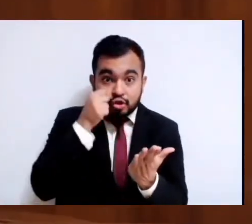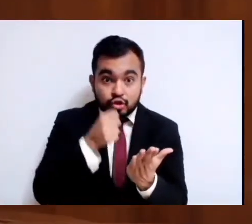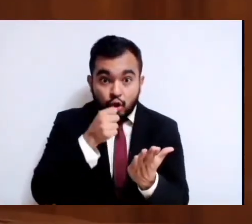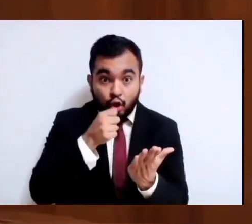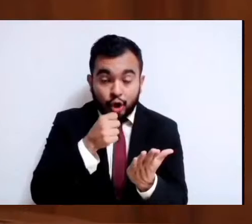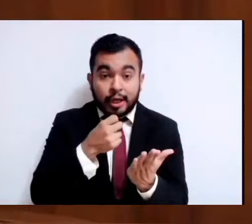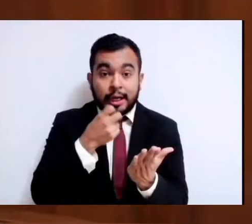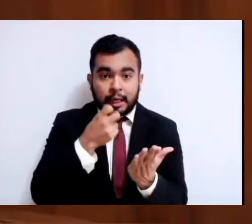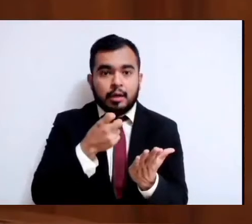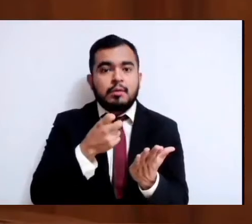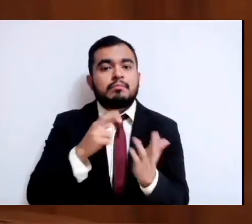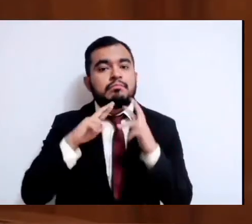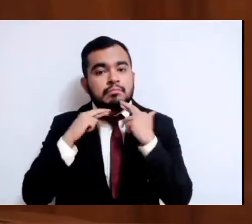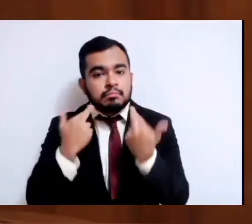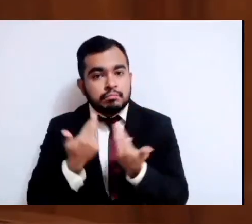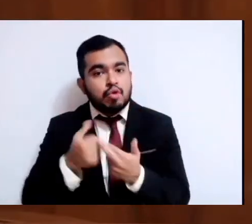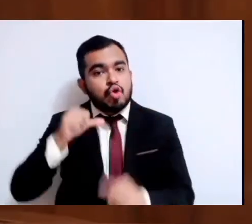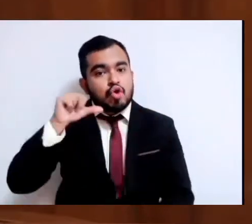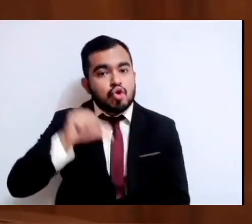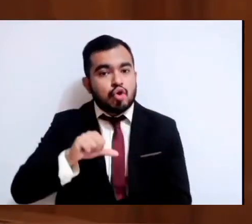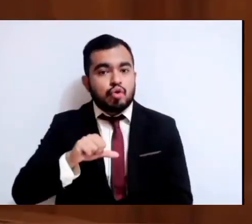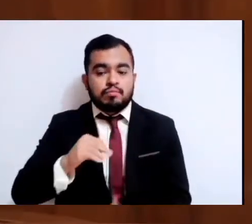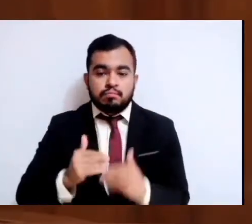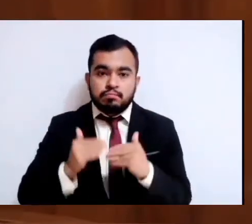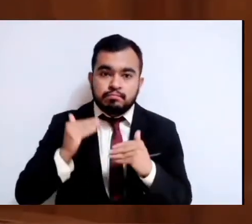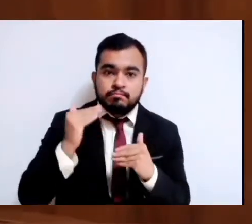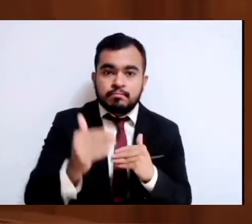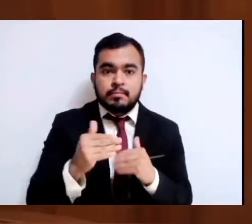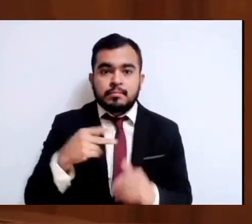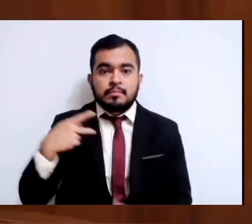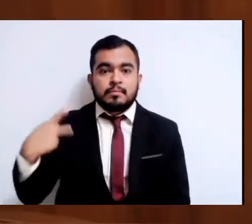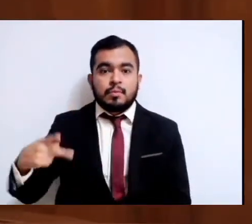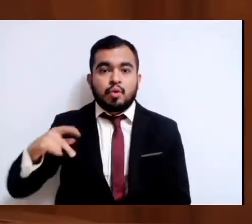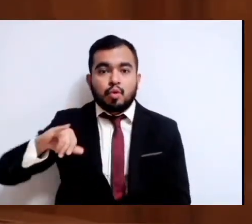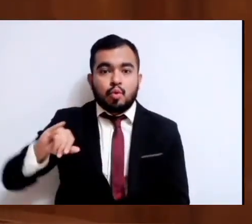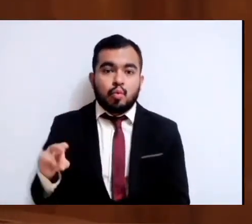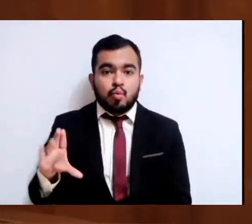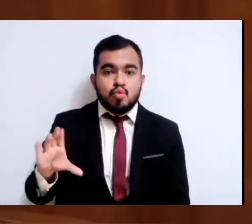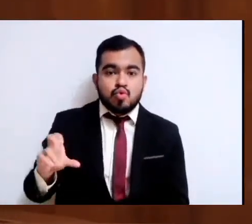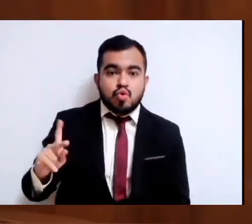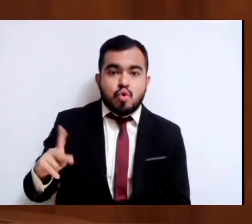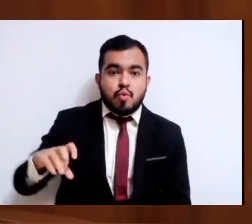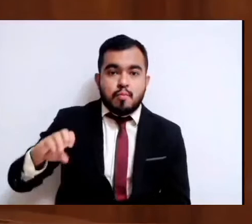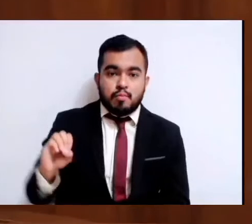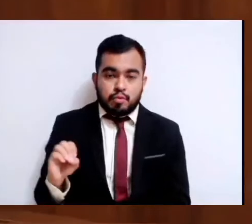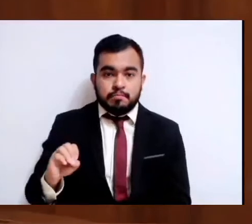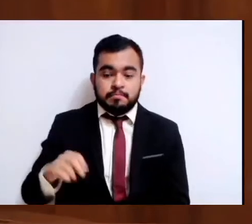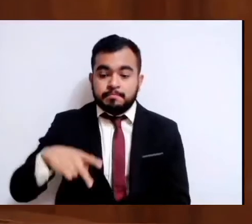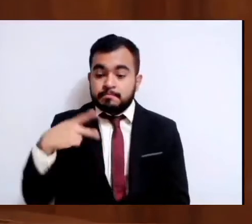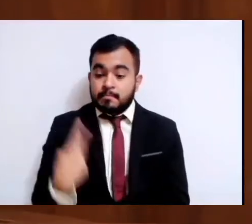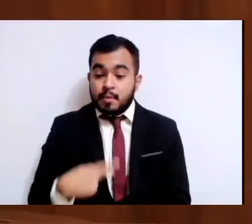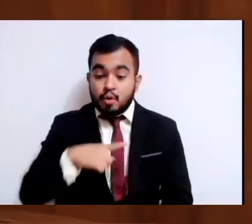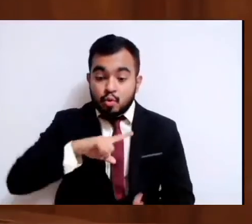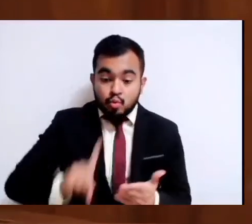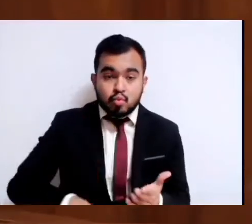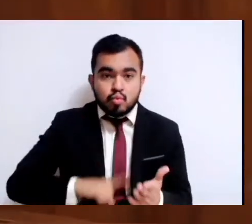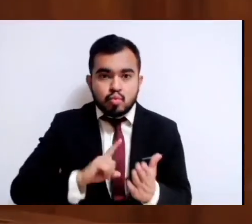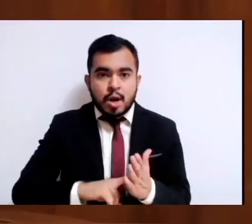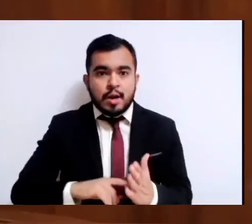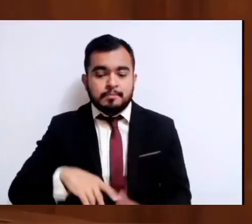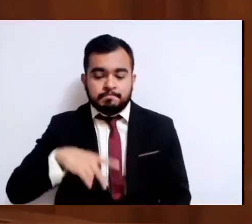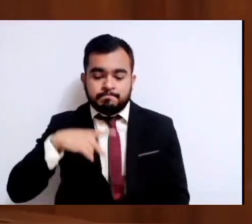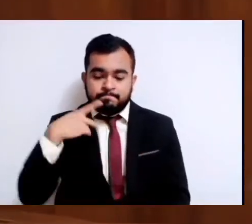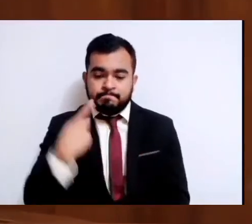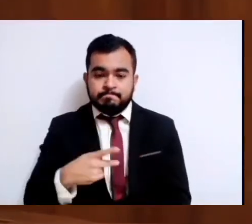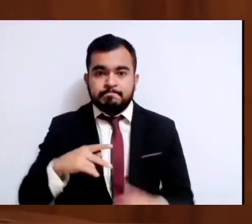del dictamen por parte de la Junta de Coordinación Política, dado en el Palacio